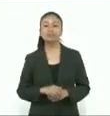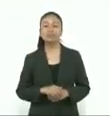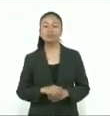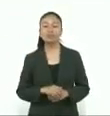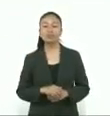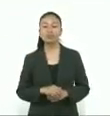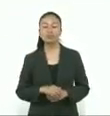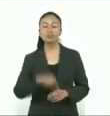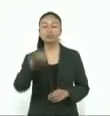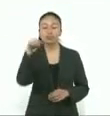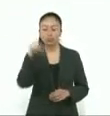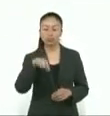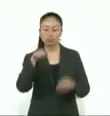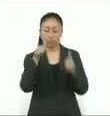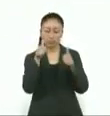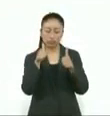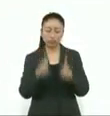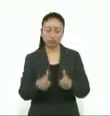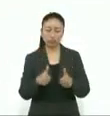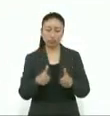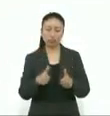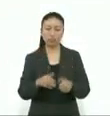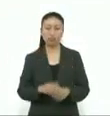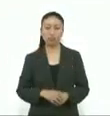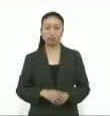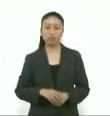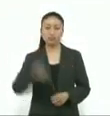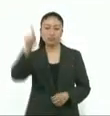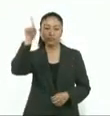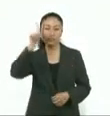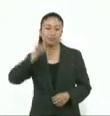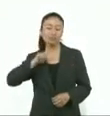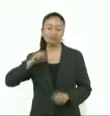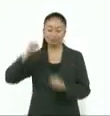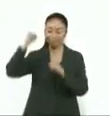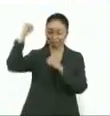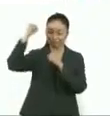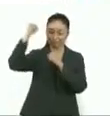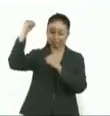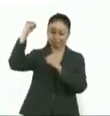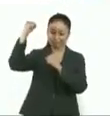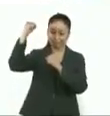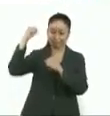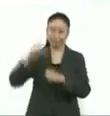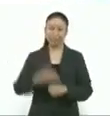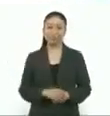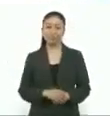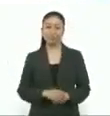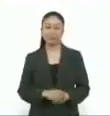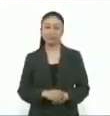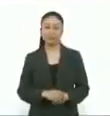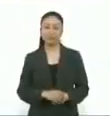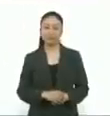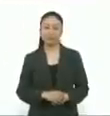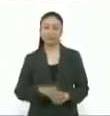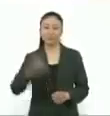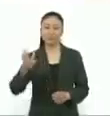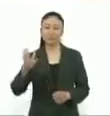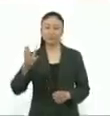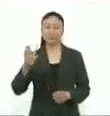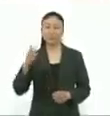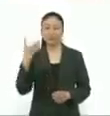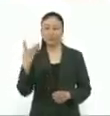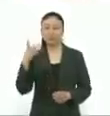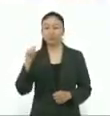México. Aquí estamos. ¡Que vivan las mujeres! ¡Que viva la cuarta transformación de la